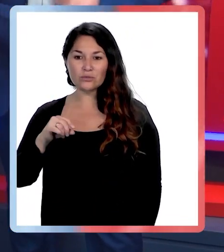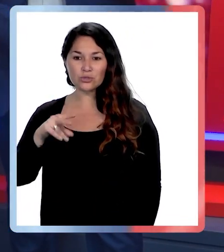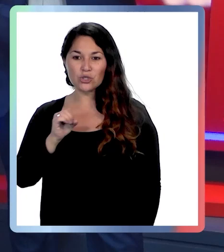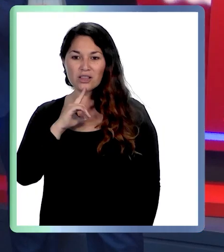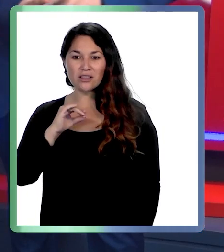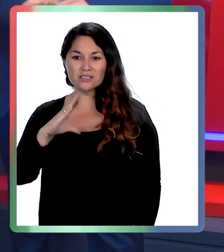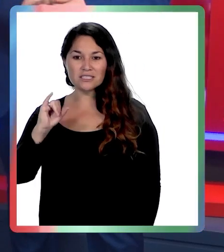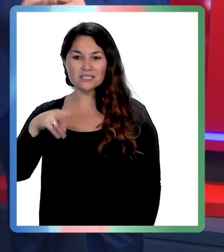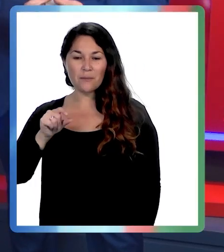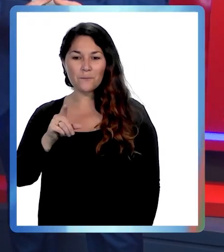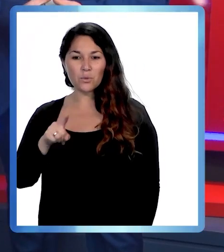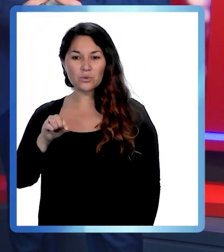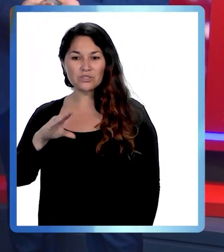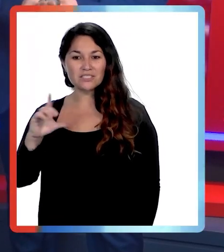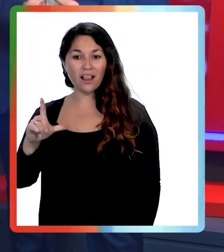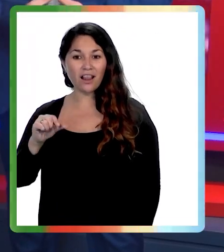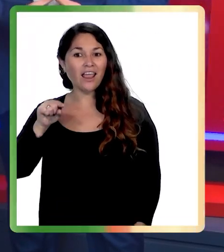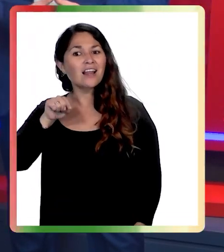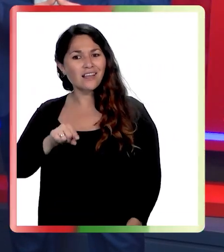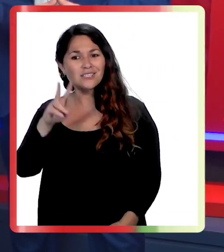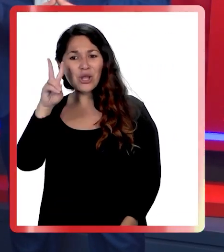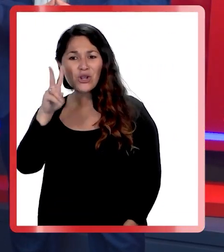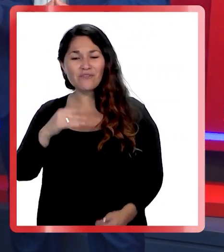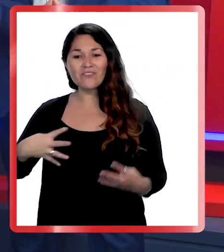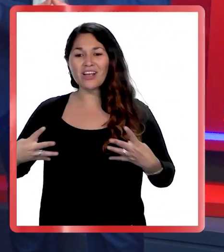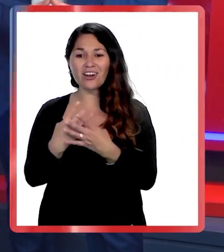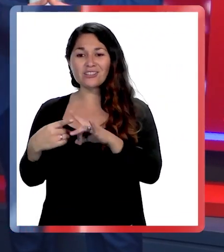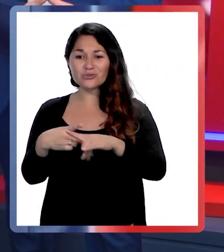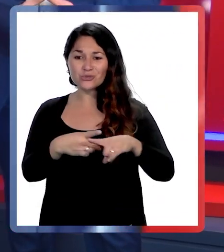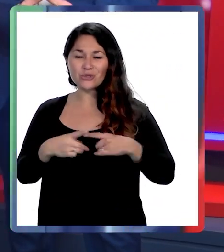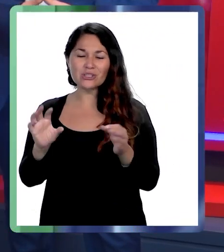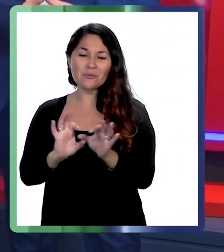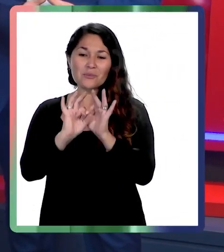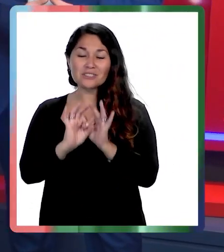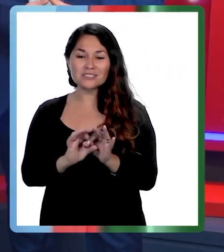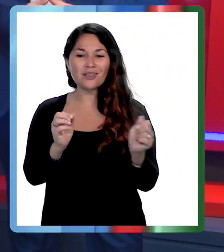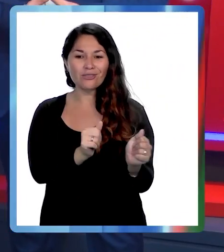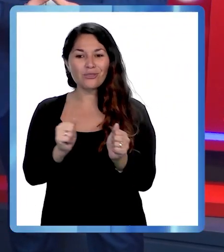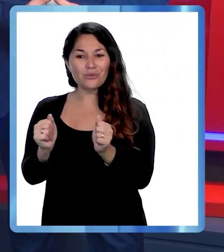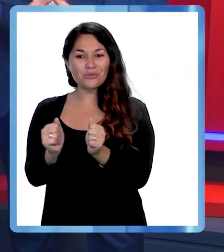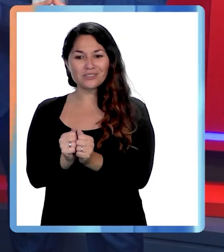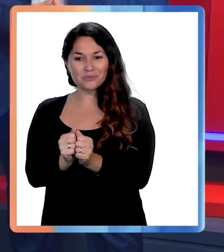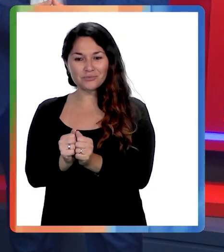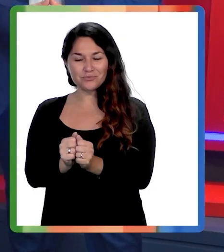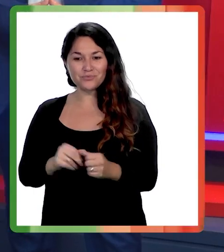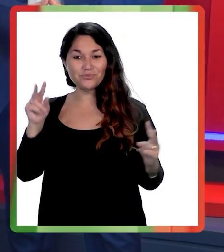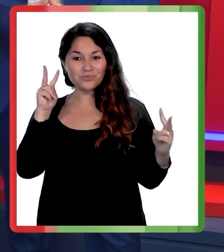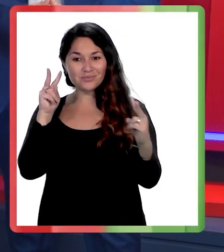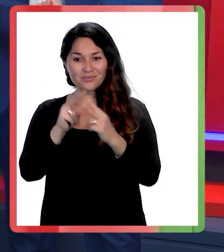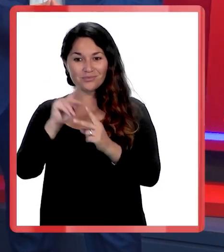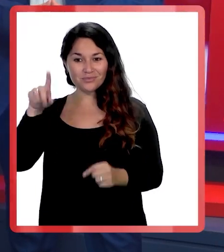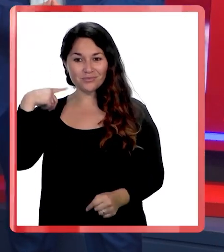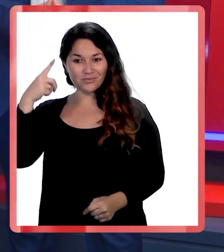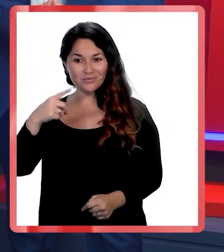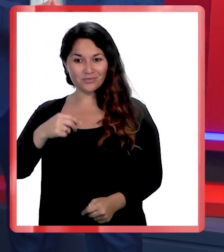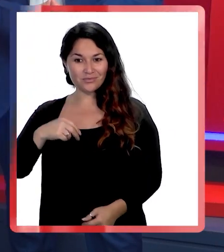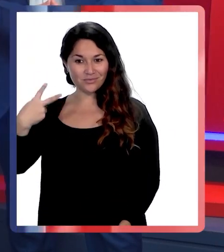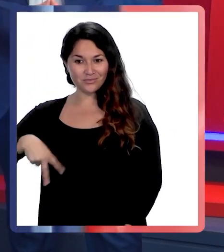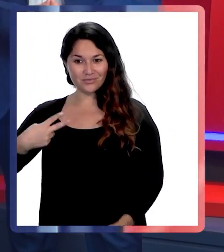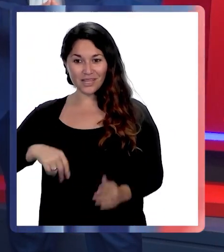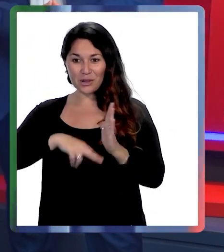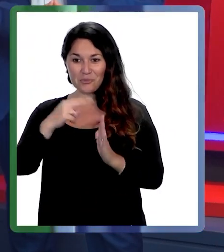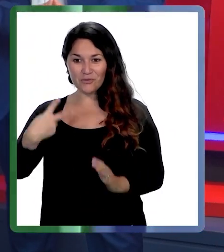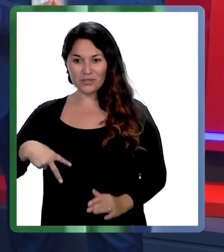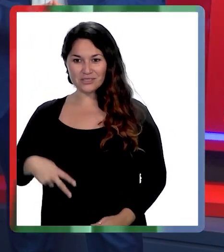www.portavoznoticias.cl. Recuerden que pueden encontrarnos en redes sociales. Muchas gracias por acompañarnos y nos vemos en una próxima edición de